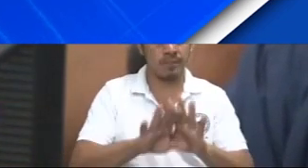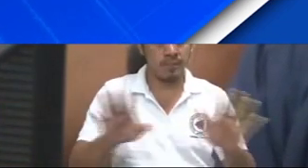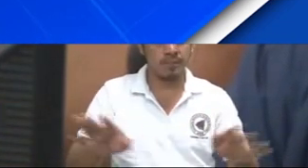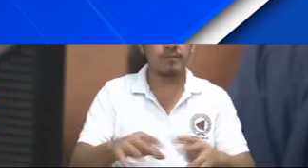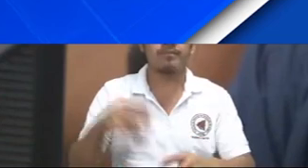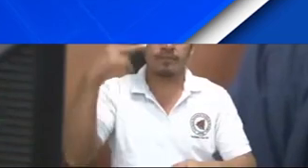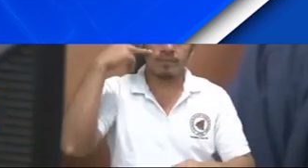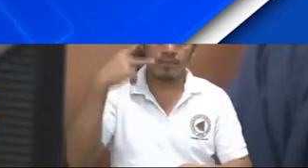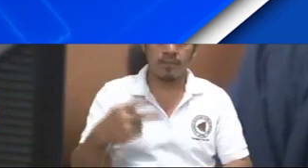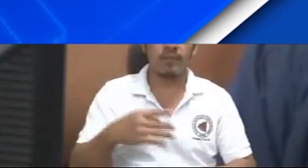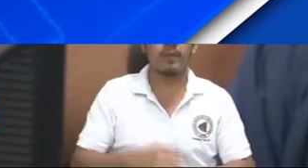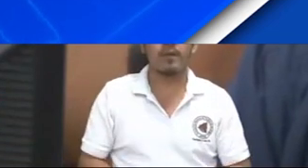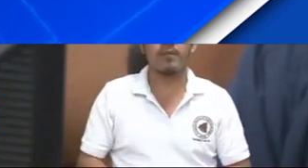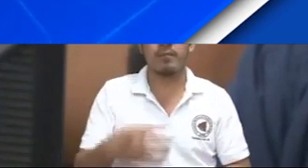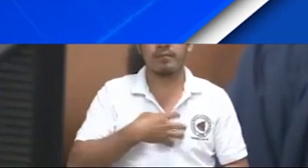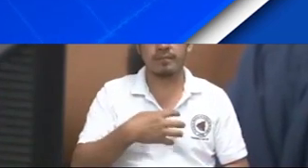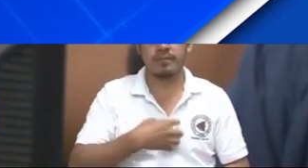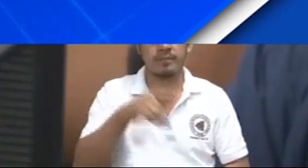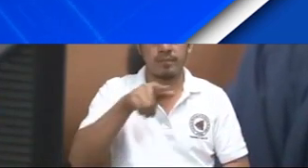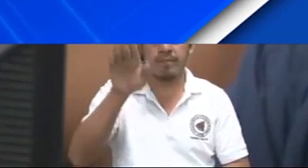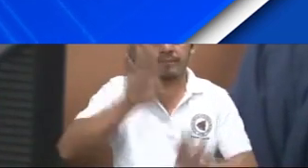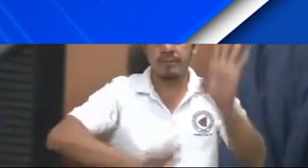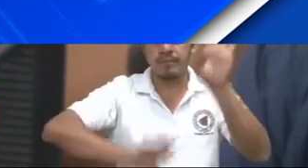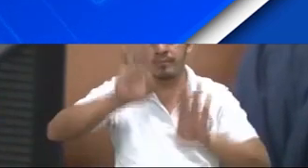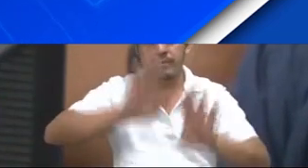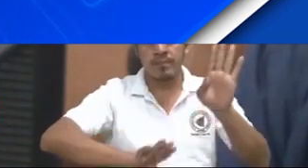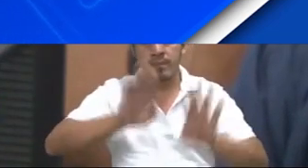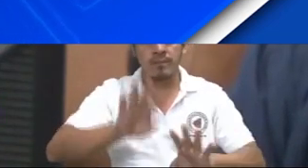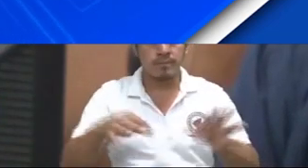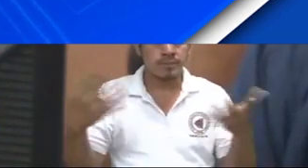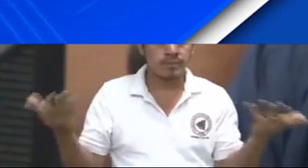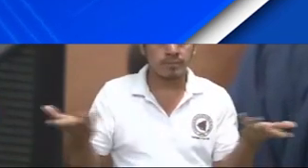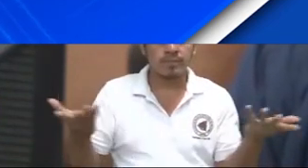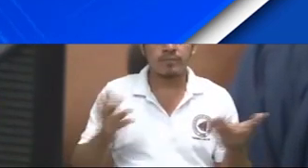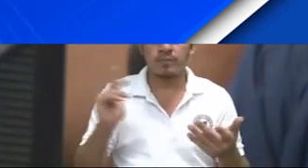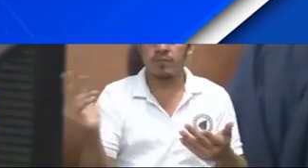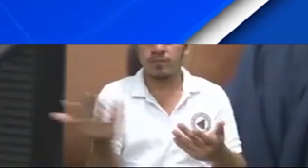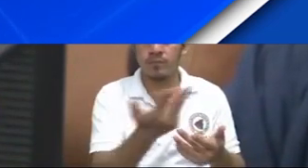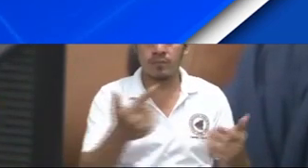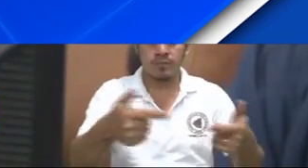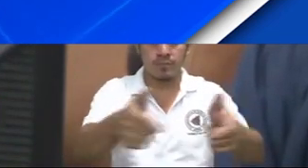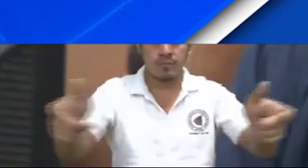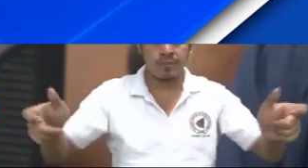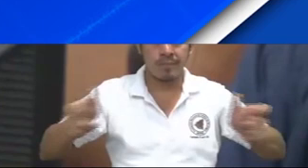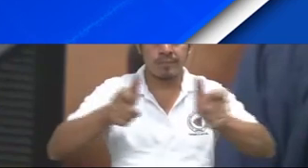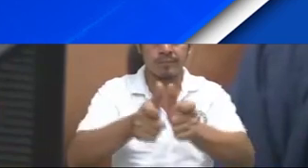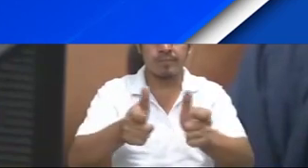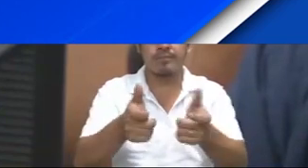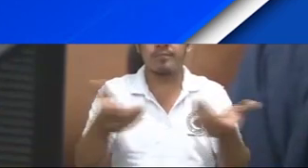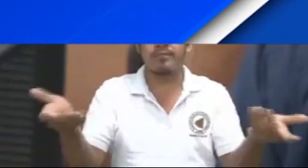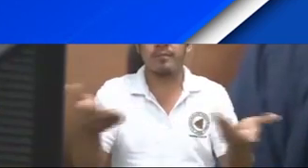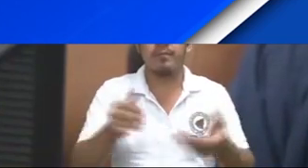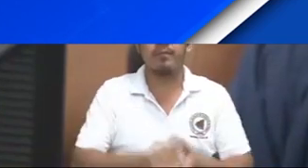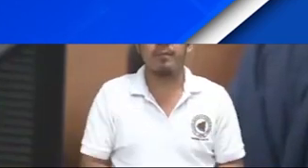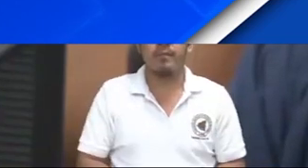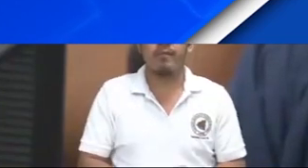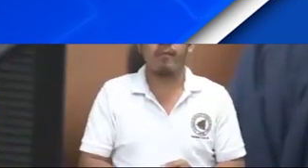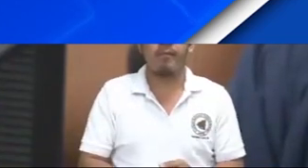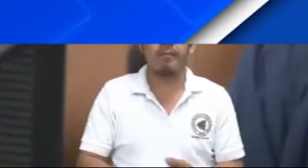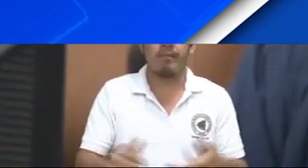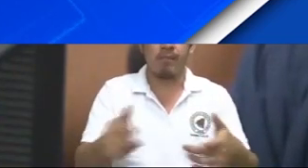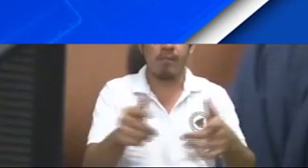Además, reconoce el rol protagónico que juegan todos estos sectores, particularmente